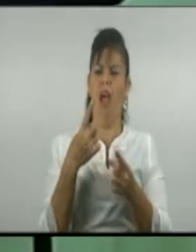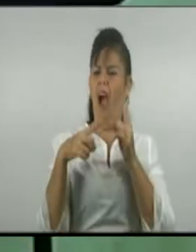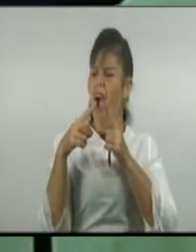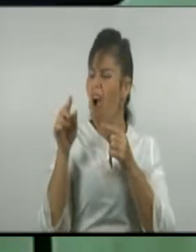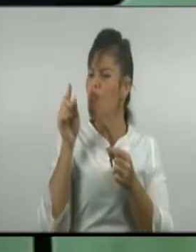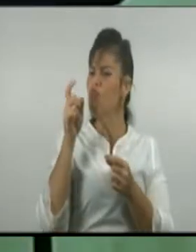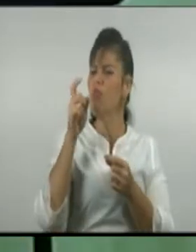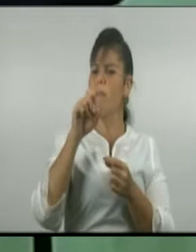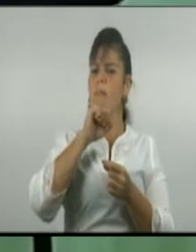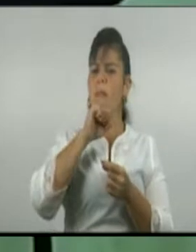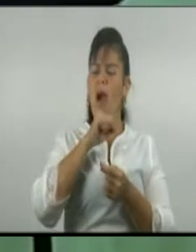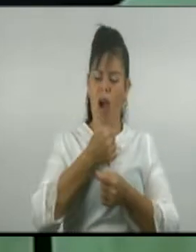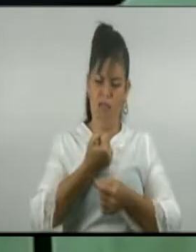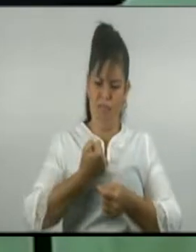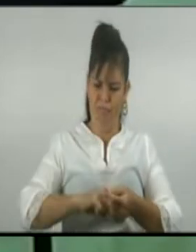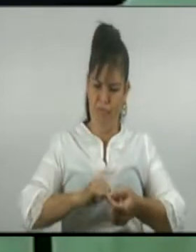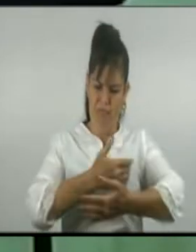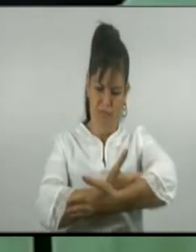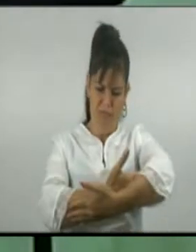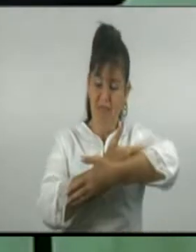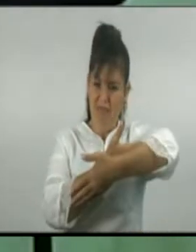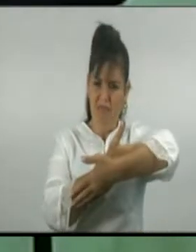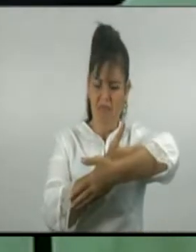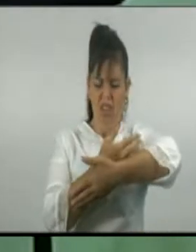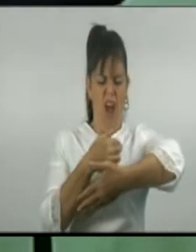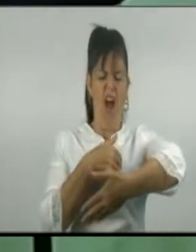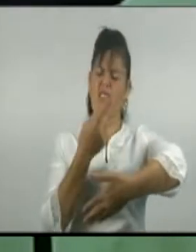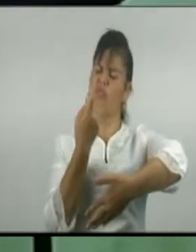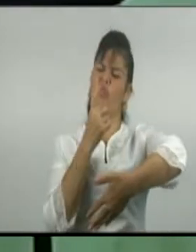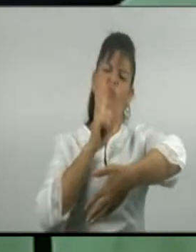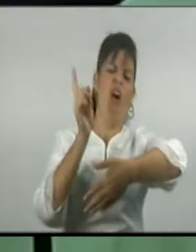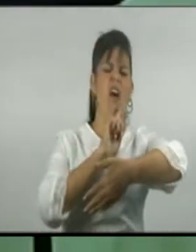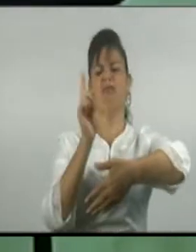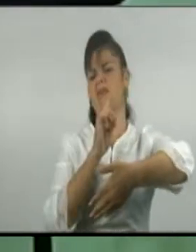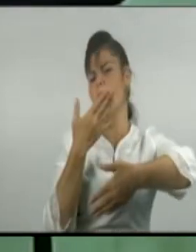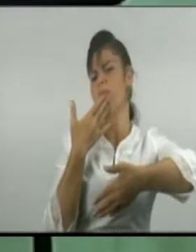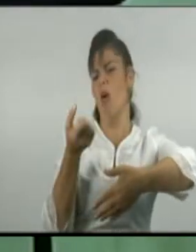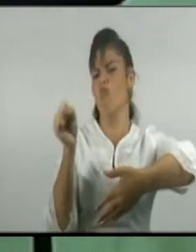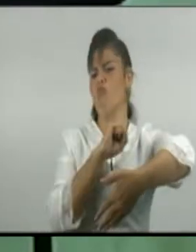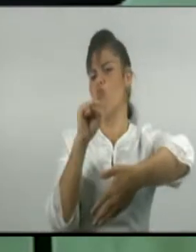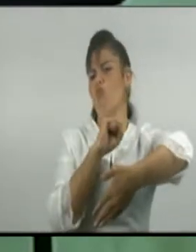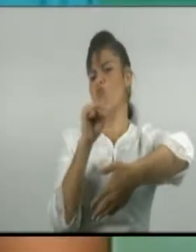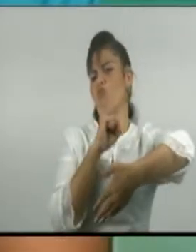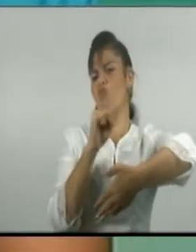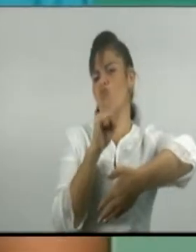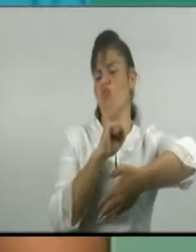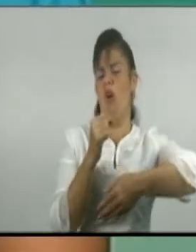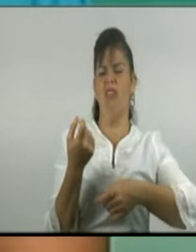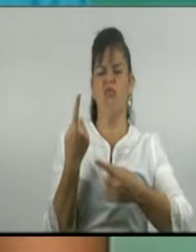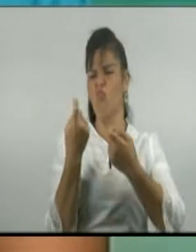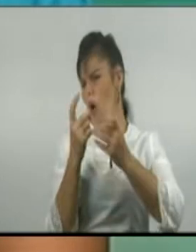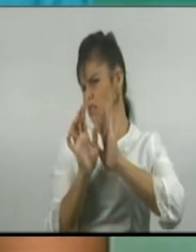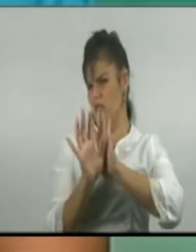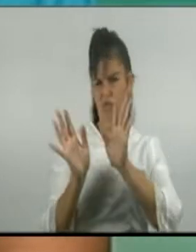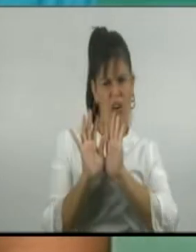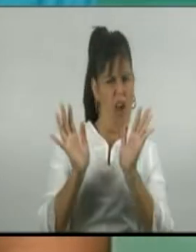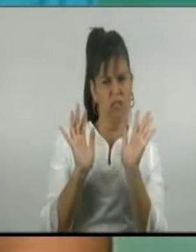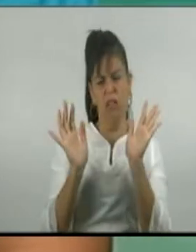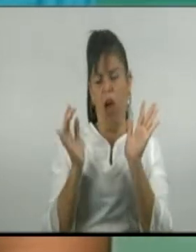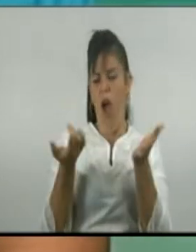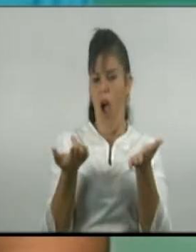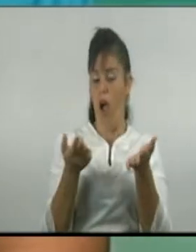la lactancia materna hoy en día o creen que todavía es insuficiente a pesar de todo lo que se divulga